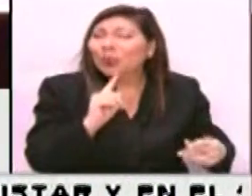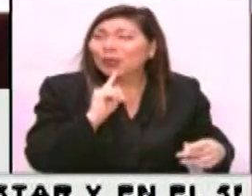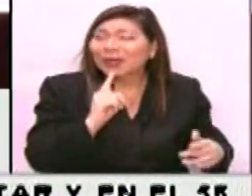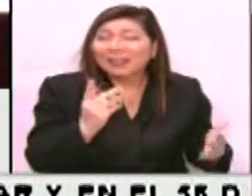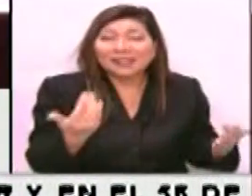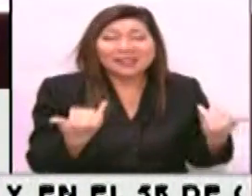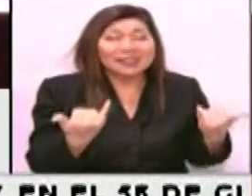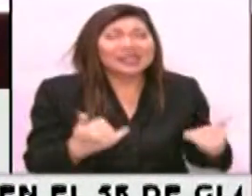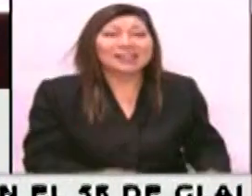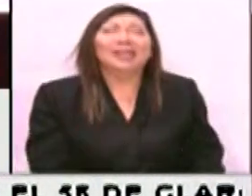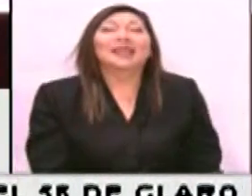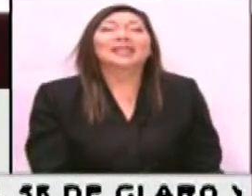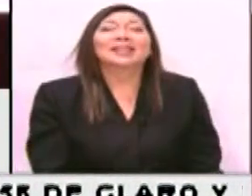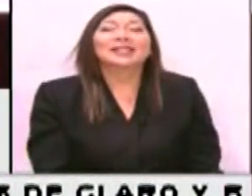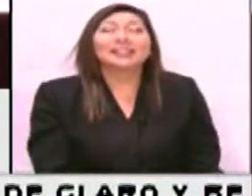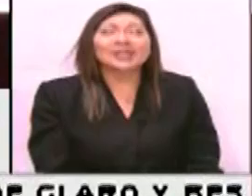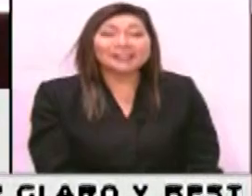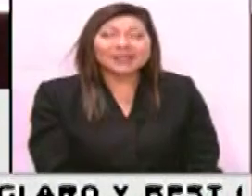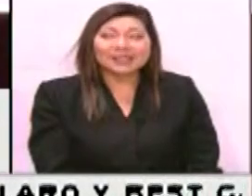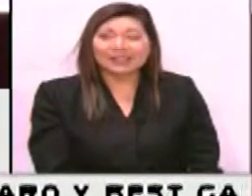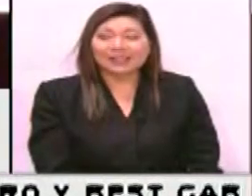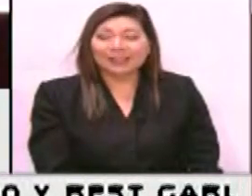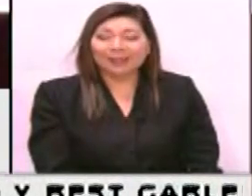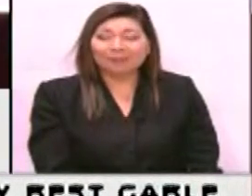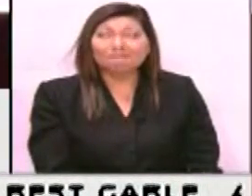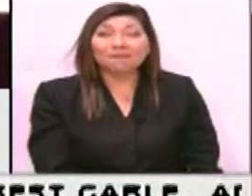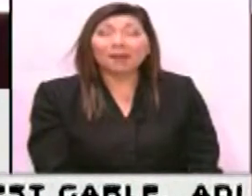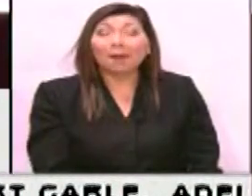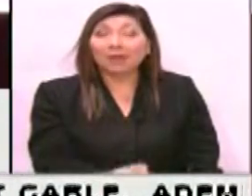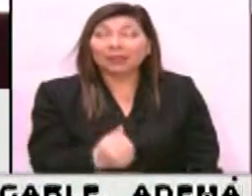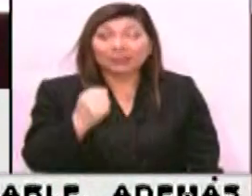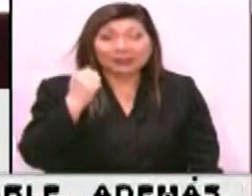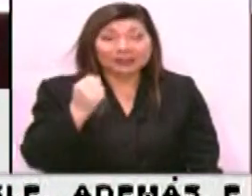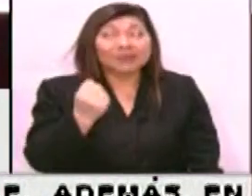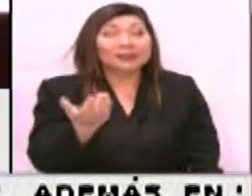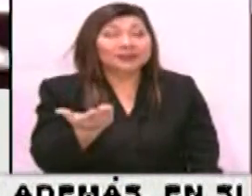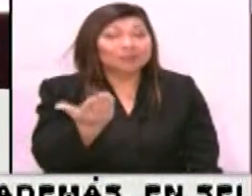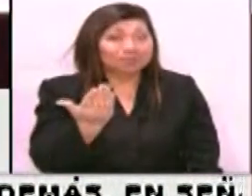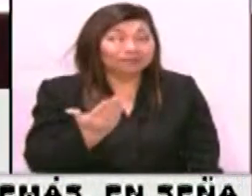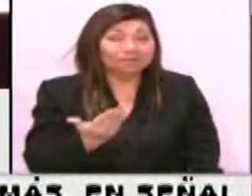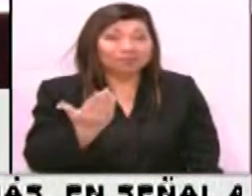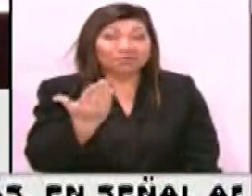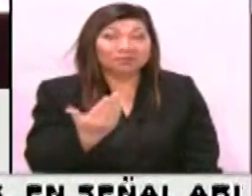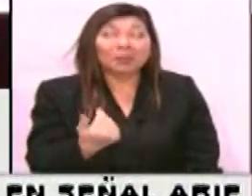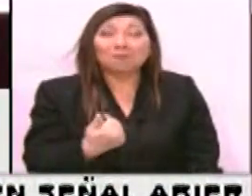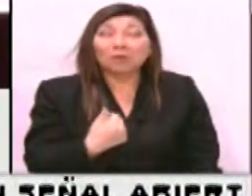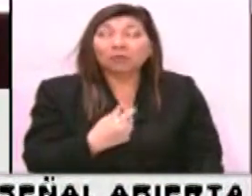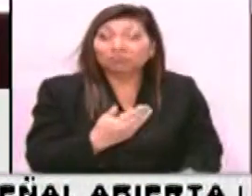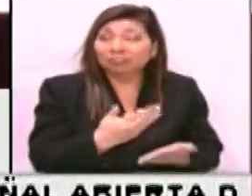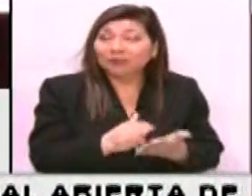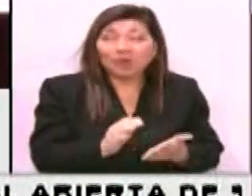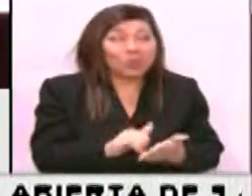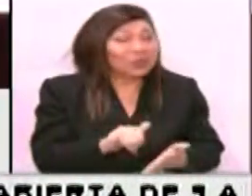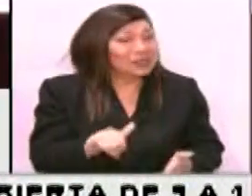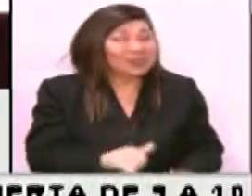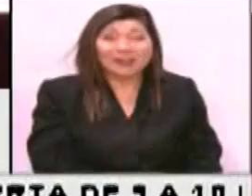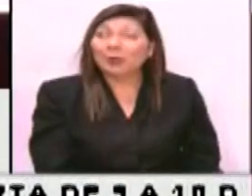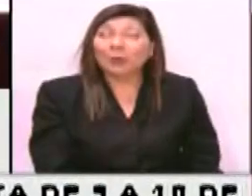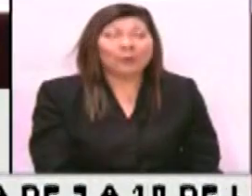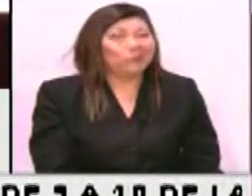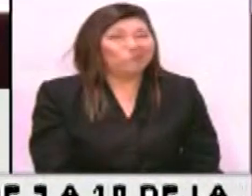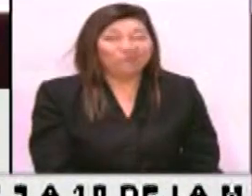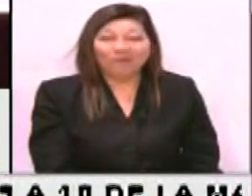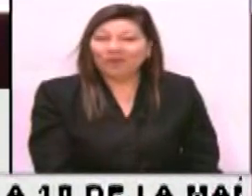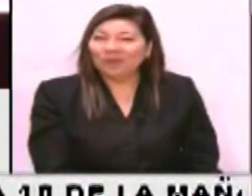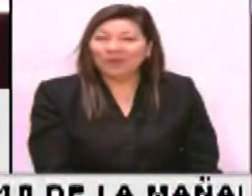solamente en esta actividad. Ganar dinero, recibir dinero por dividendos, no es igual